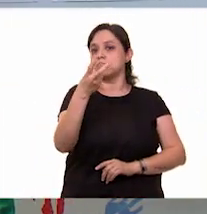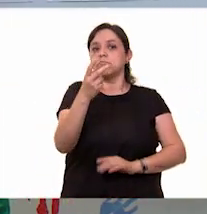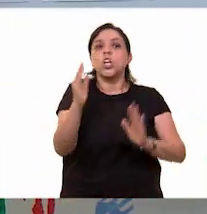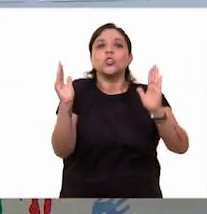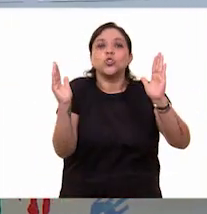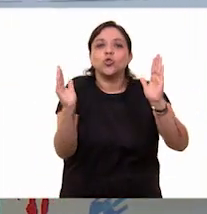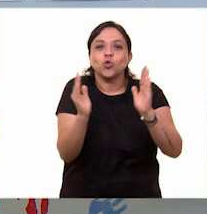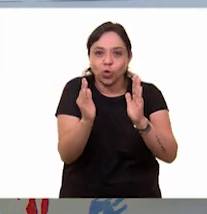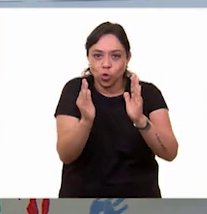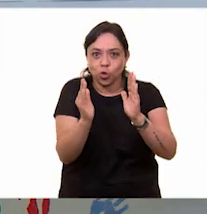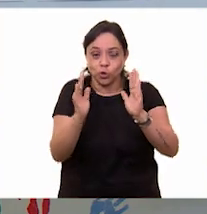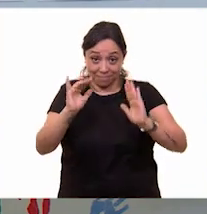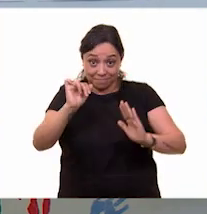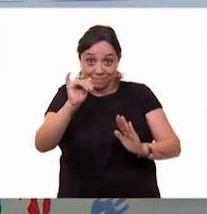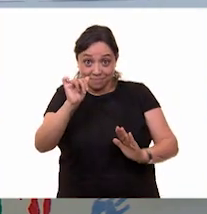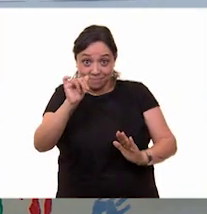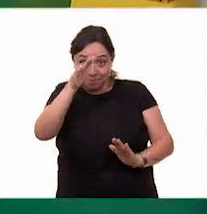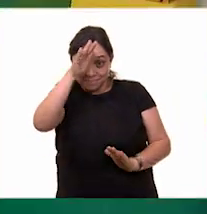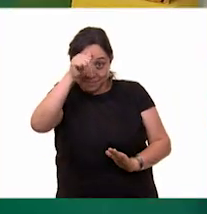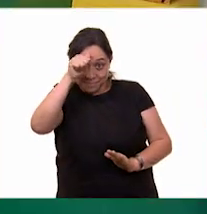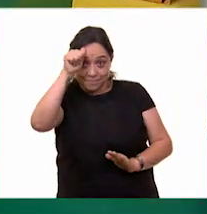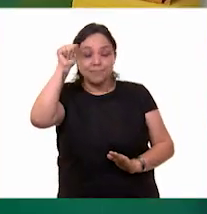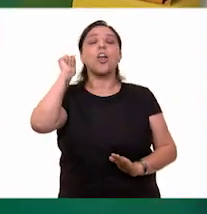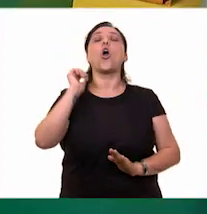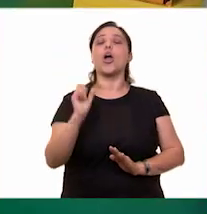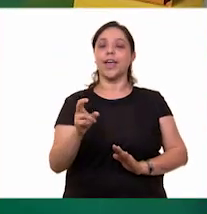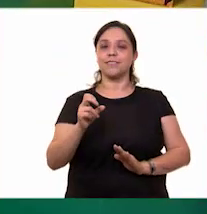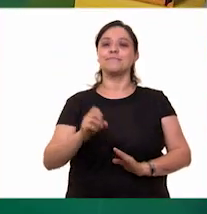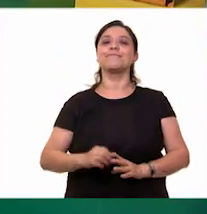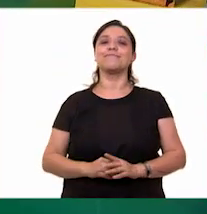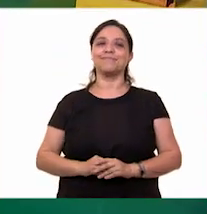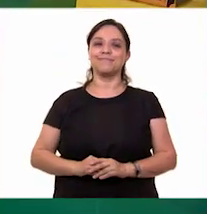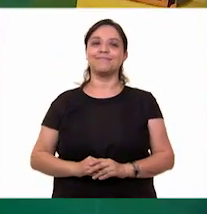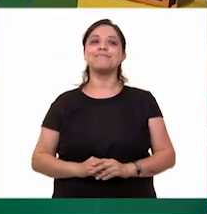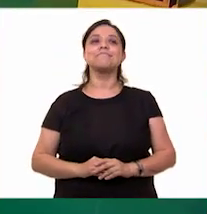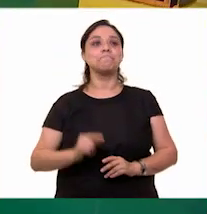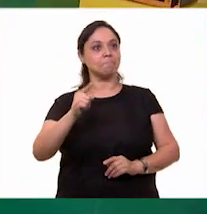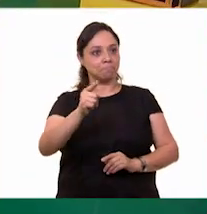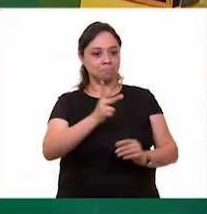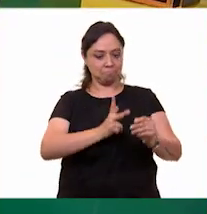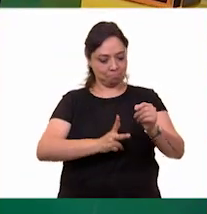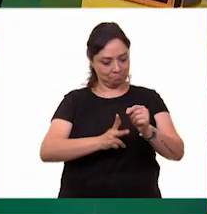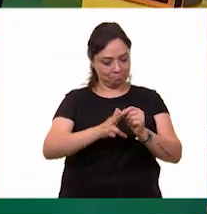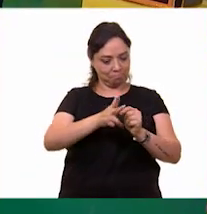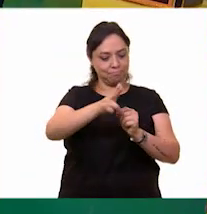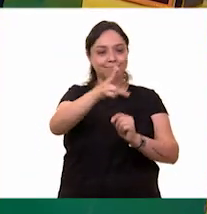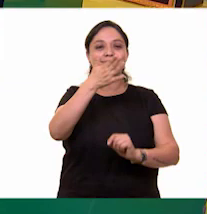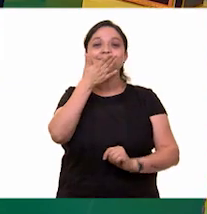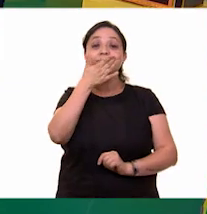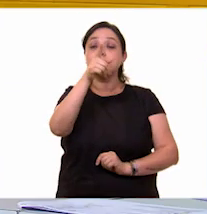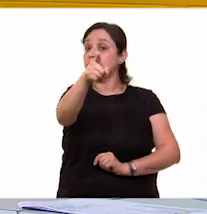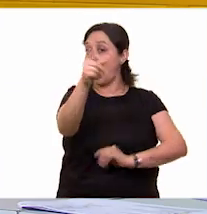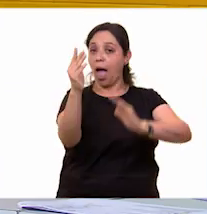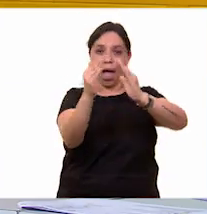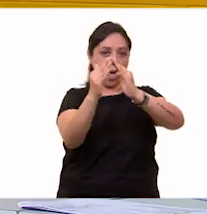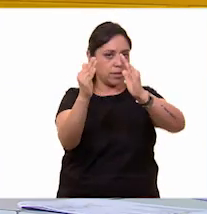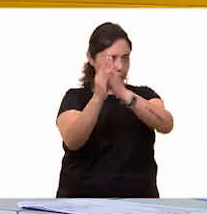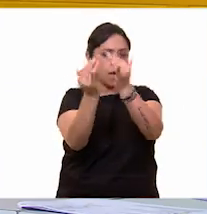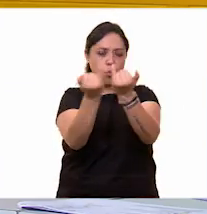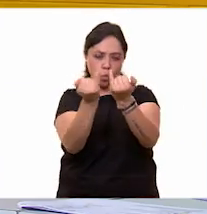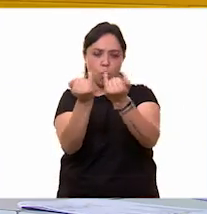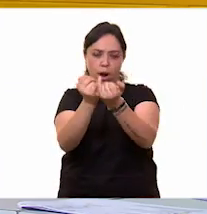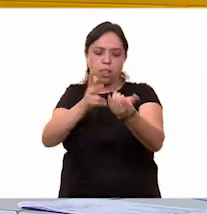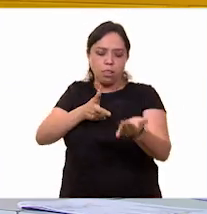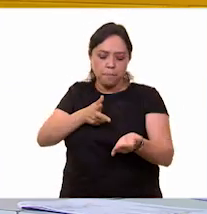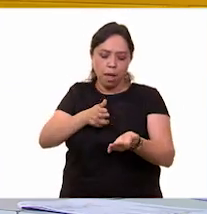pequeño. ¿De acuerdo, Oscar? Perfecto. Ah, ya veo que ya estás recortándolo. Muy bien. Así ustedes es. En casa también vayan recortando